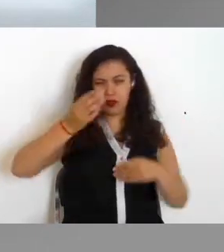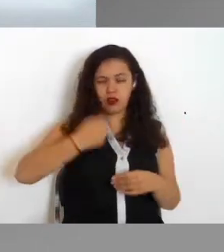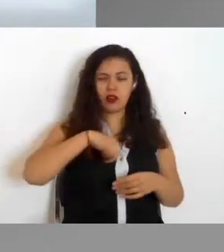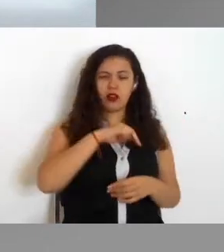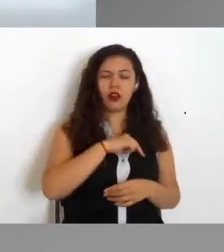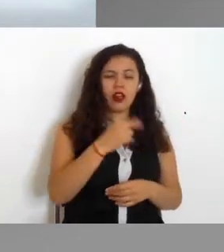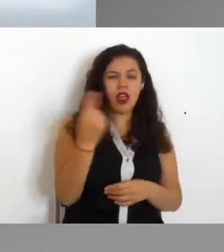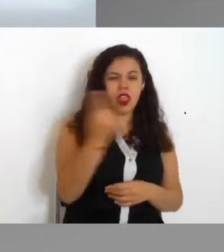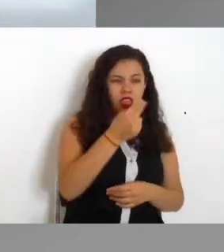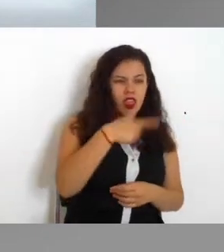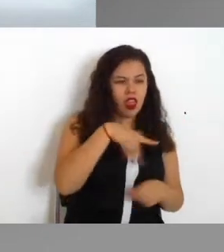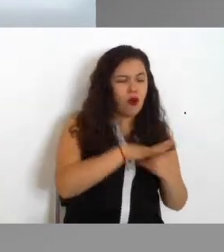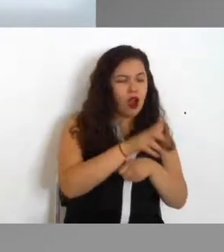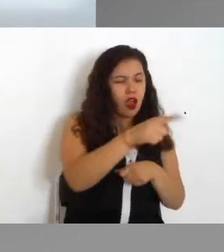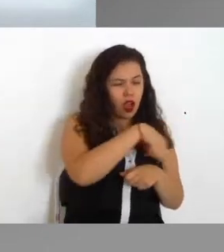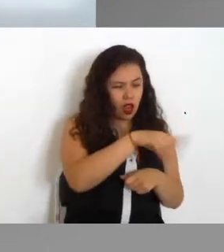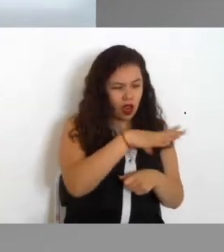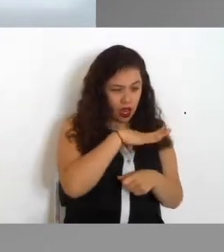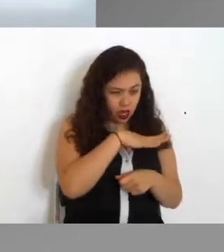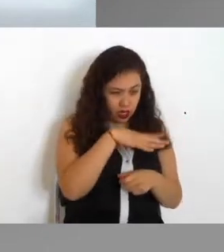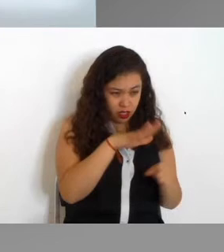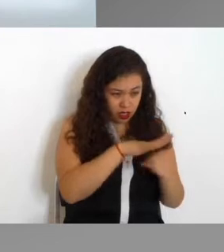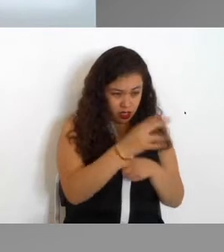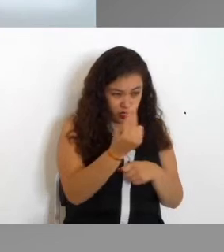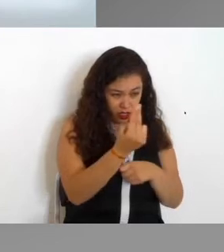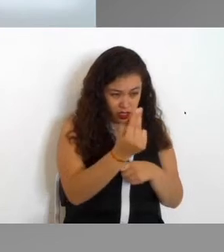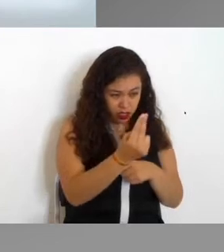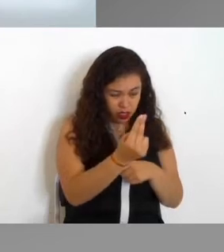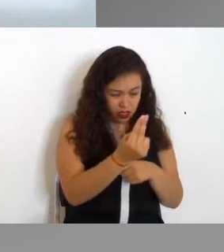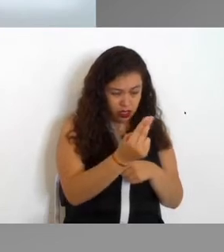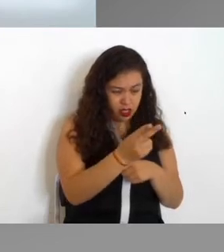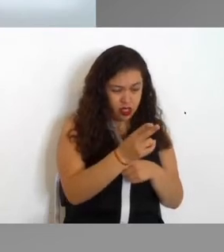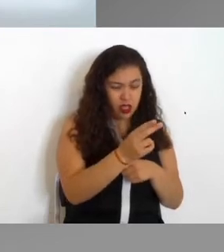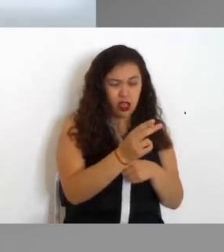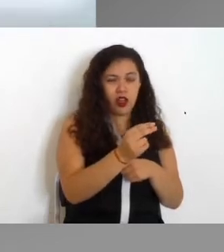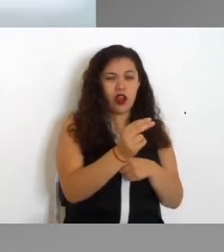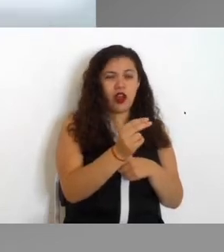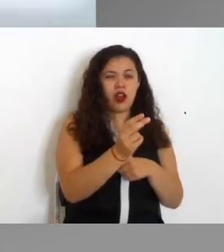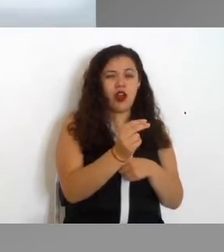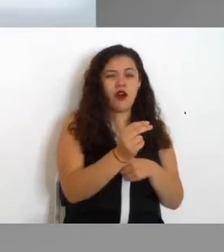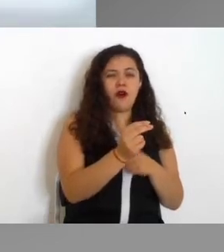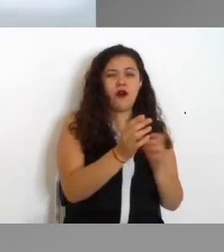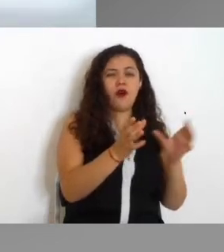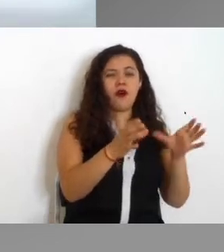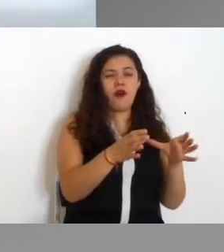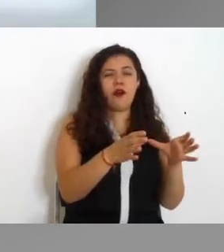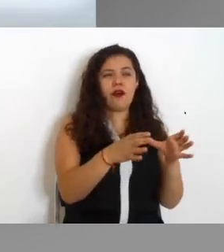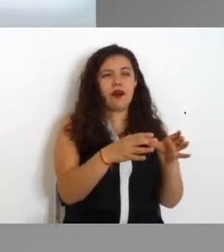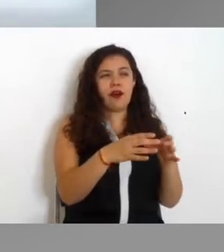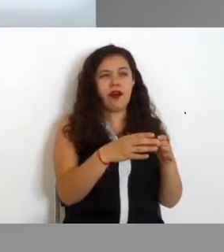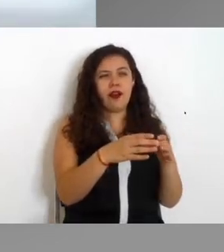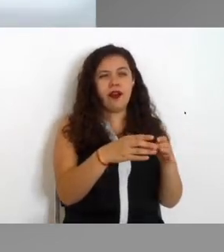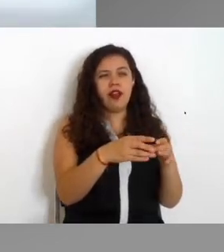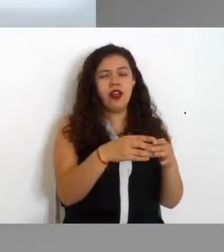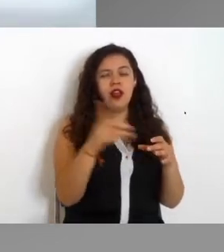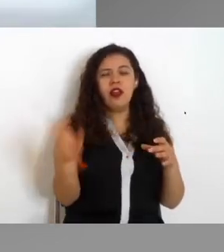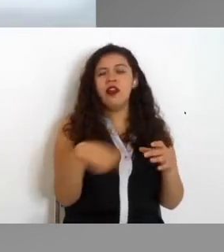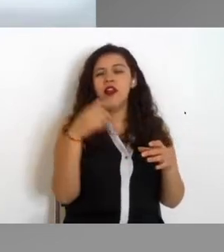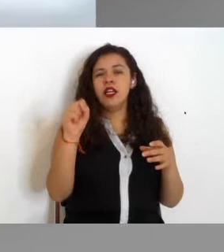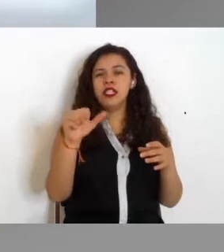hay, sino qué necesidades son realmente, como dice Santiago,